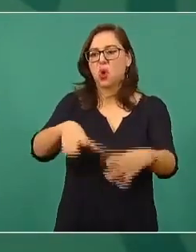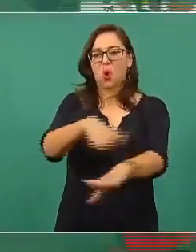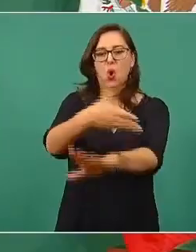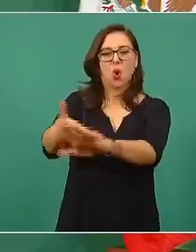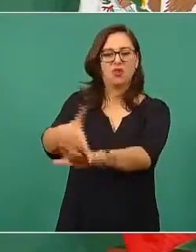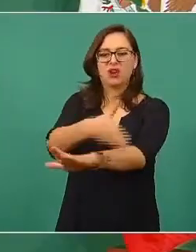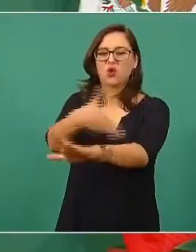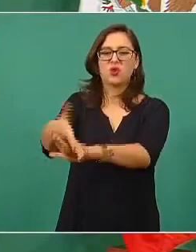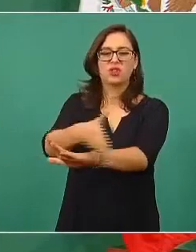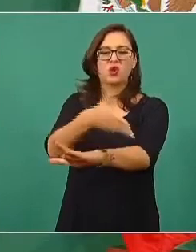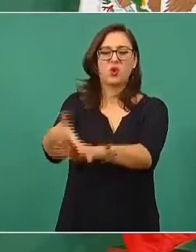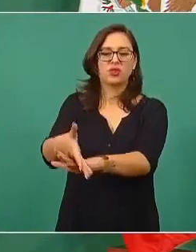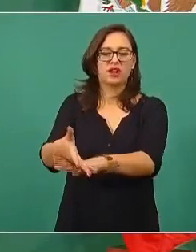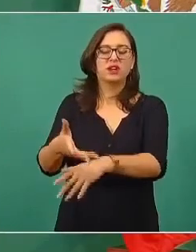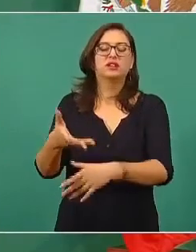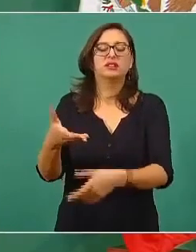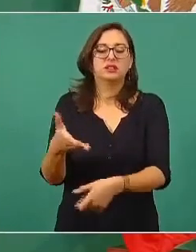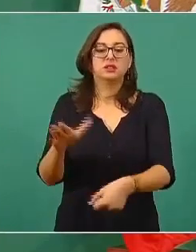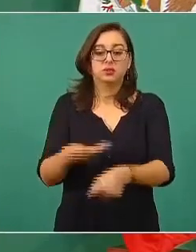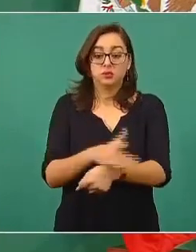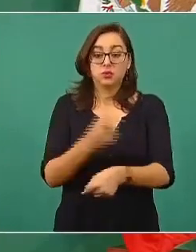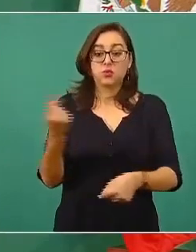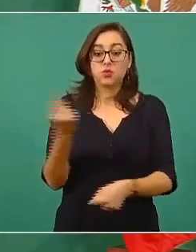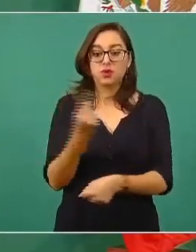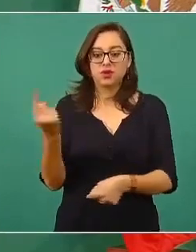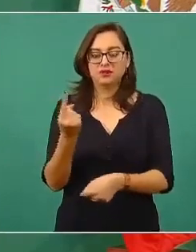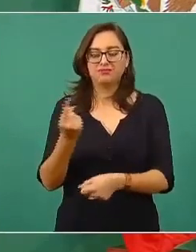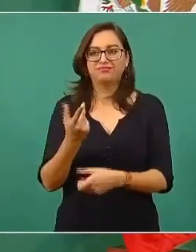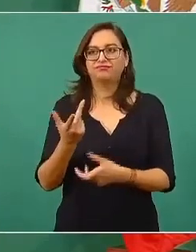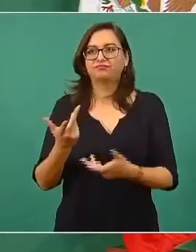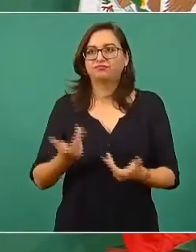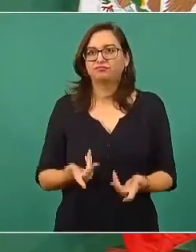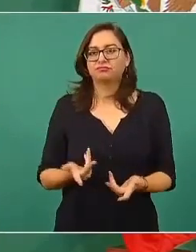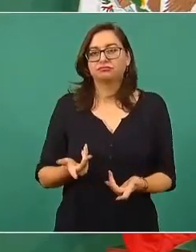porque aunque no tengo la información,